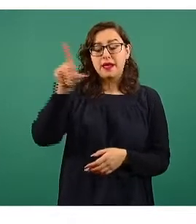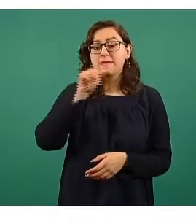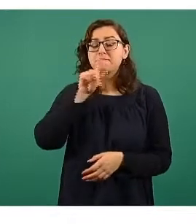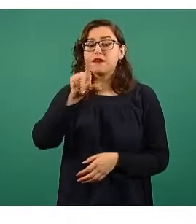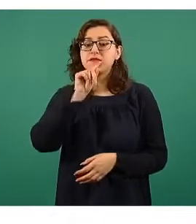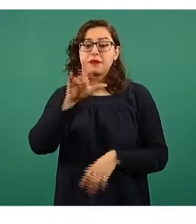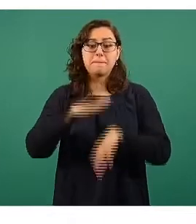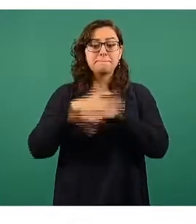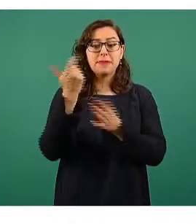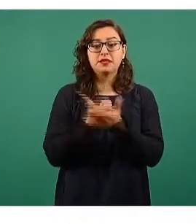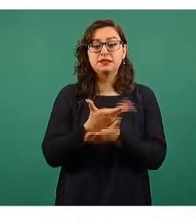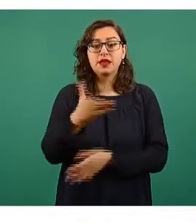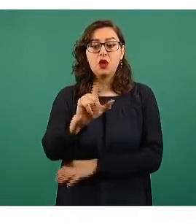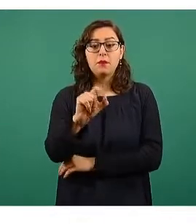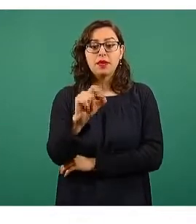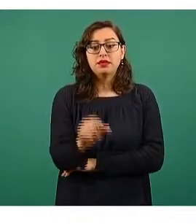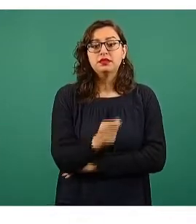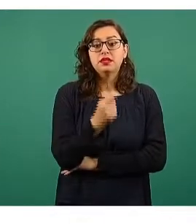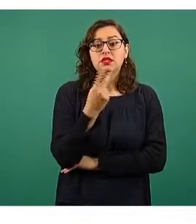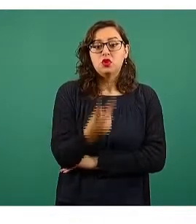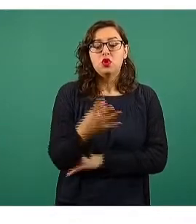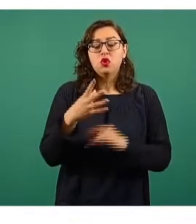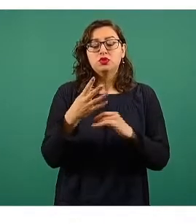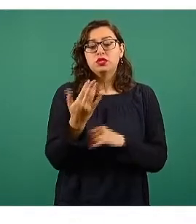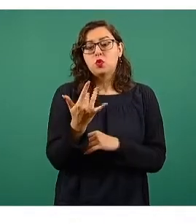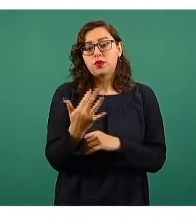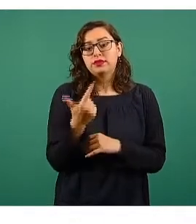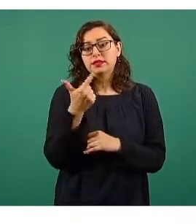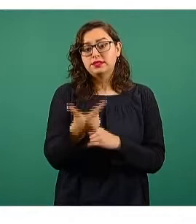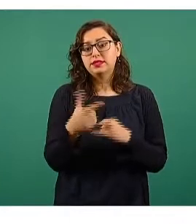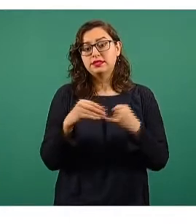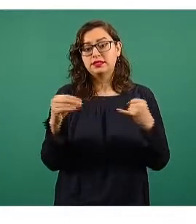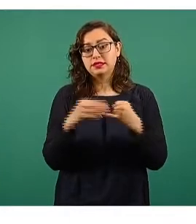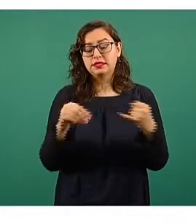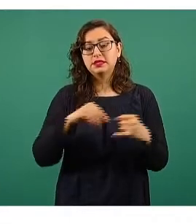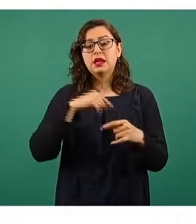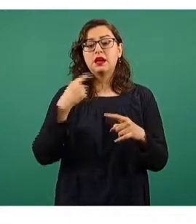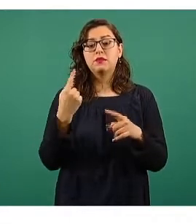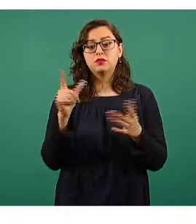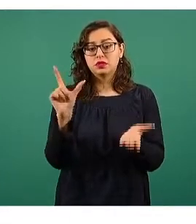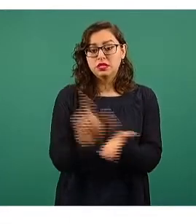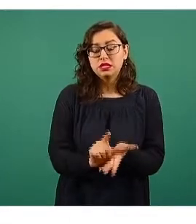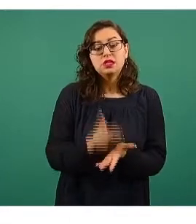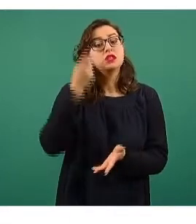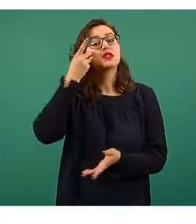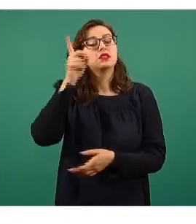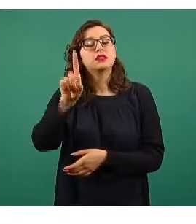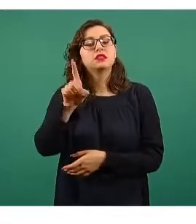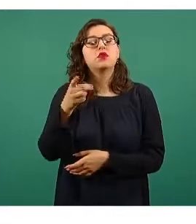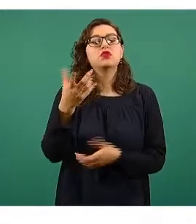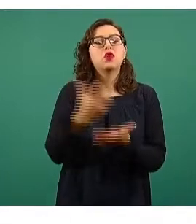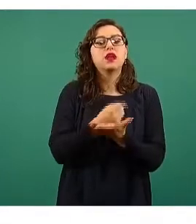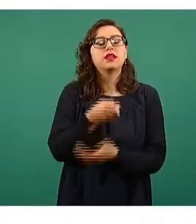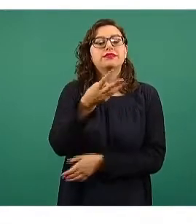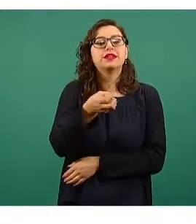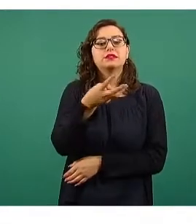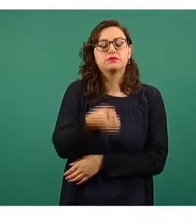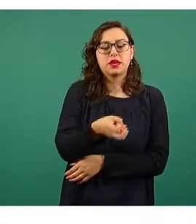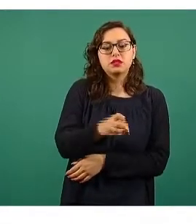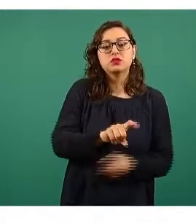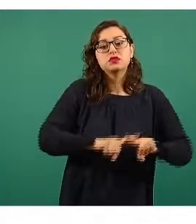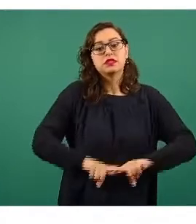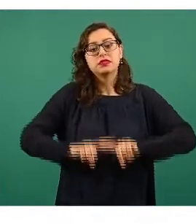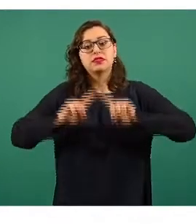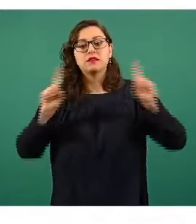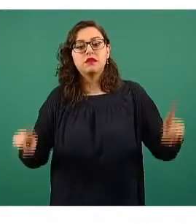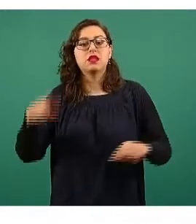precio más alto, 22 pesos 57 centavos por litro, con un margen de 3 pesos con 12 centavos, mientras que Combustibles